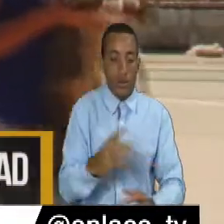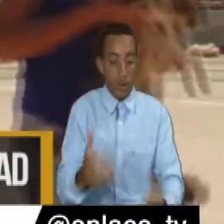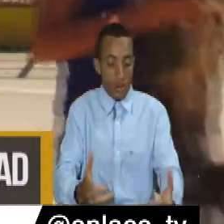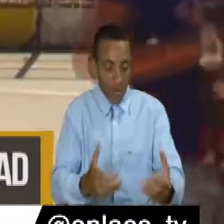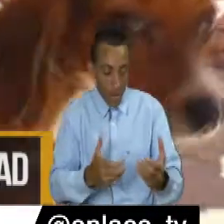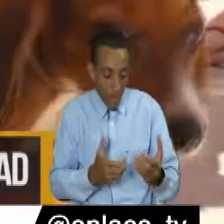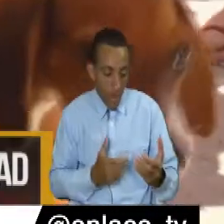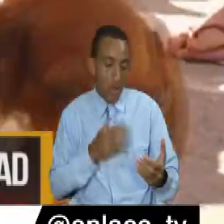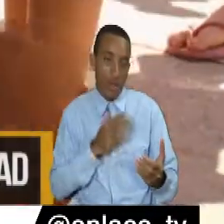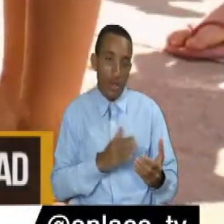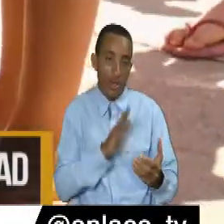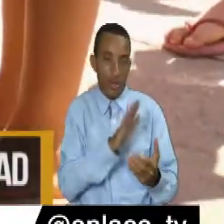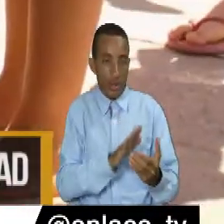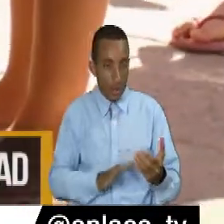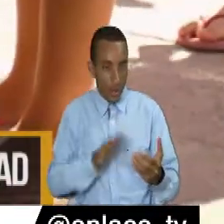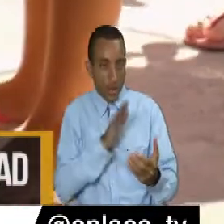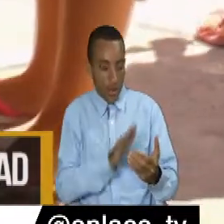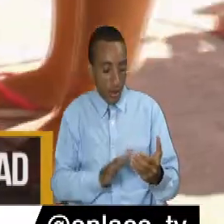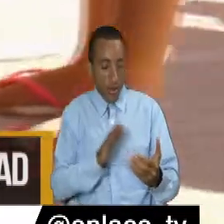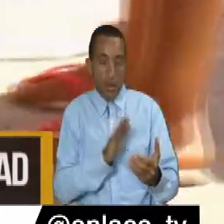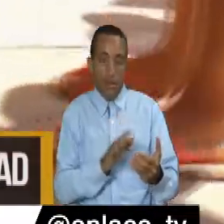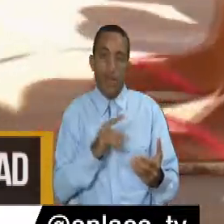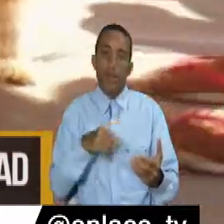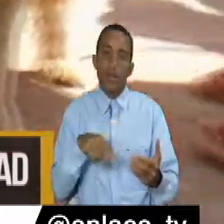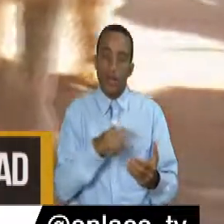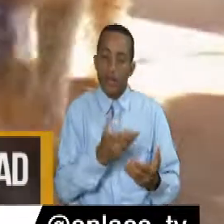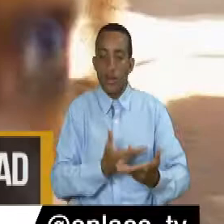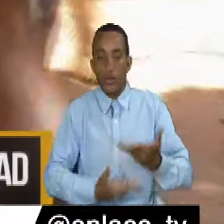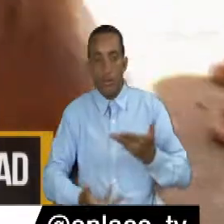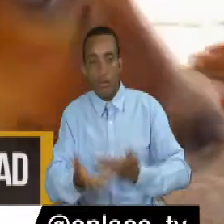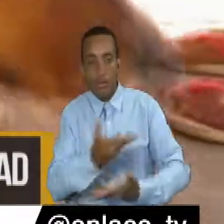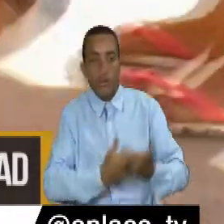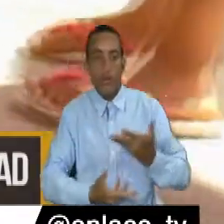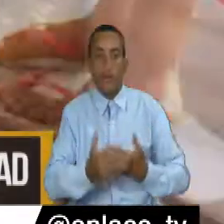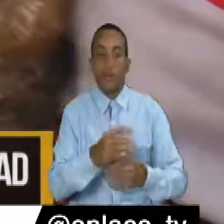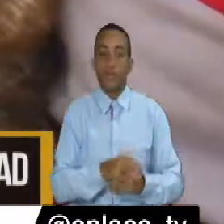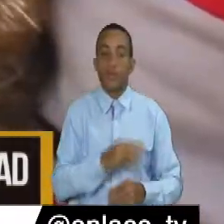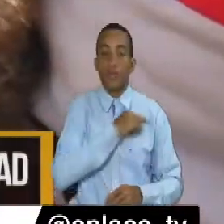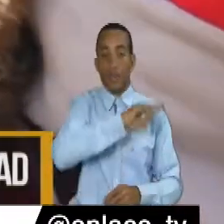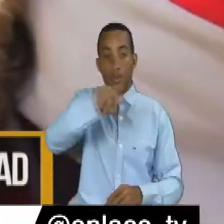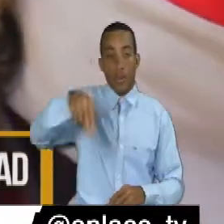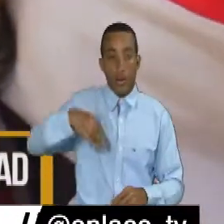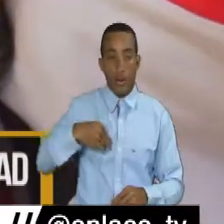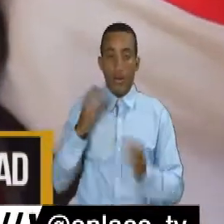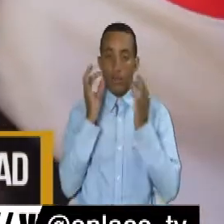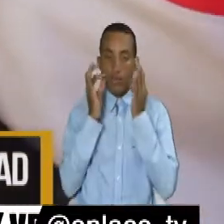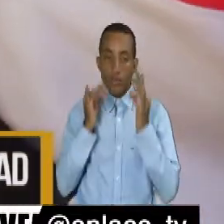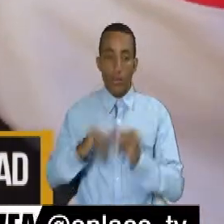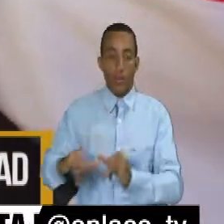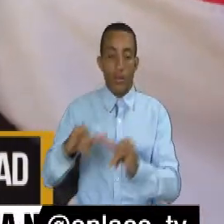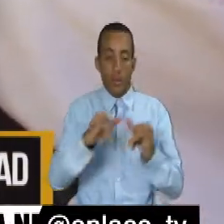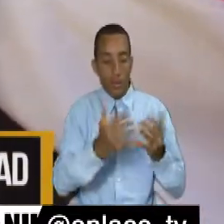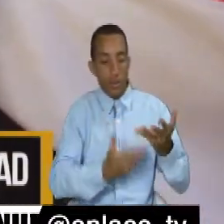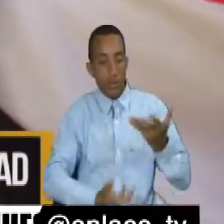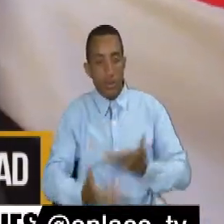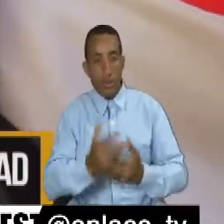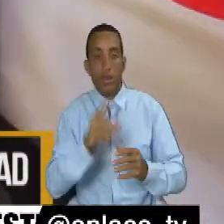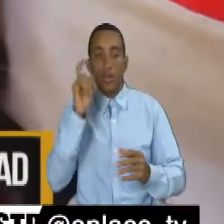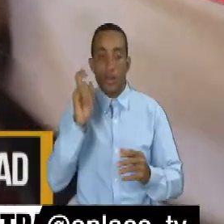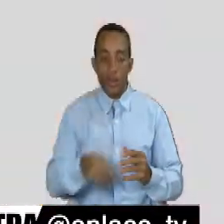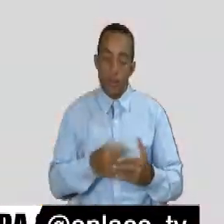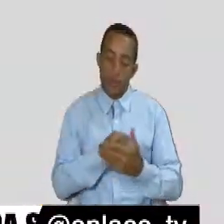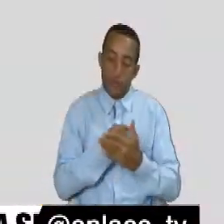mismas son labores que garantizan la sana convivencia con quienes nosotros los seres humanos habitamos y en la que tenemos que